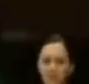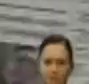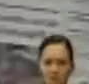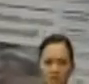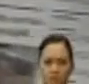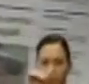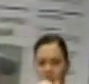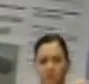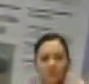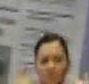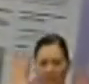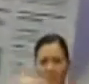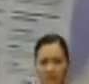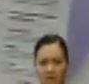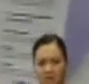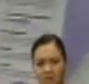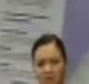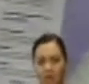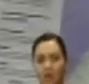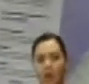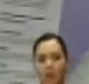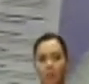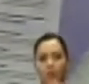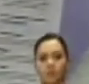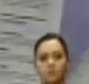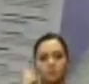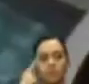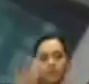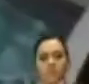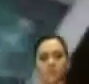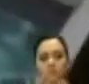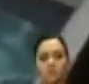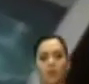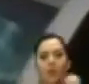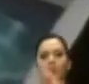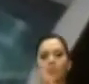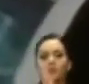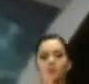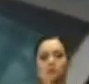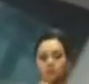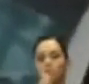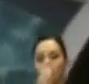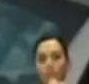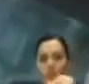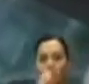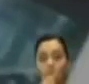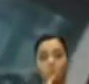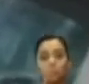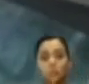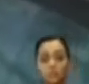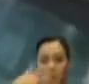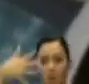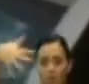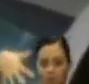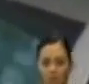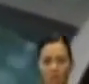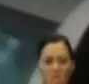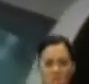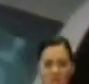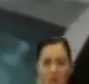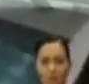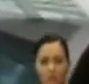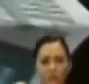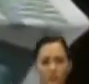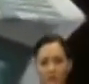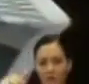ya existían, y se las ha aprovechado como comedores y salas de capacitación. Y lo que no dicen es que metan pues la mano ahí, y agua helada,